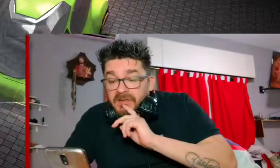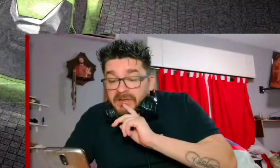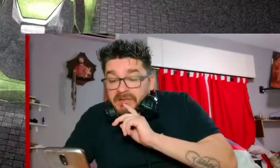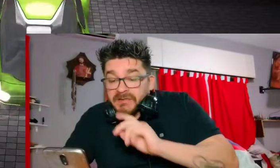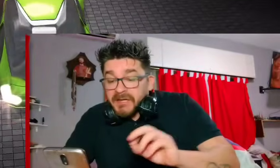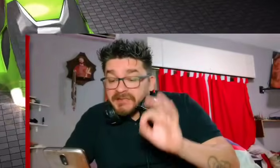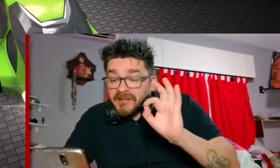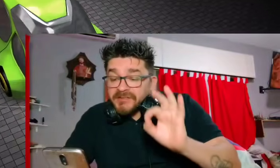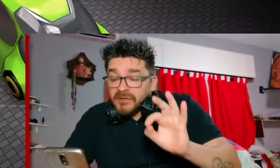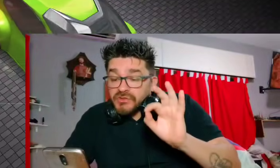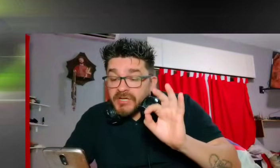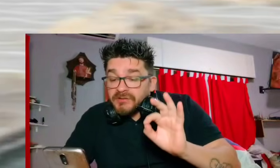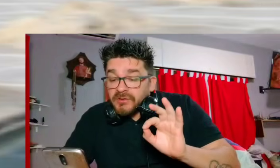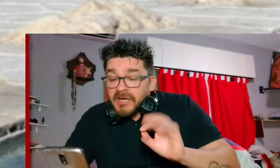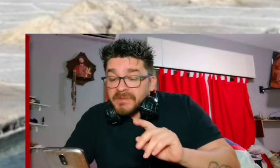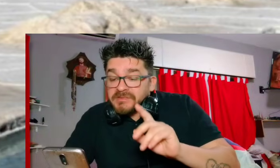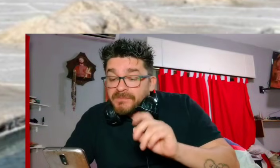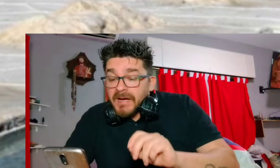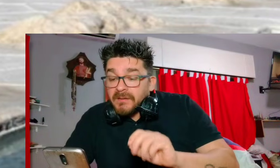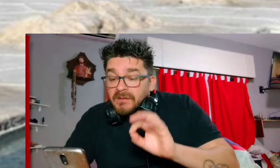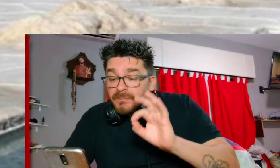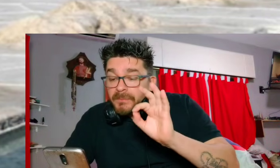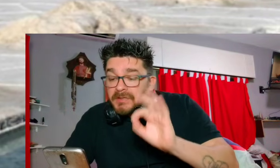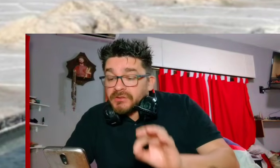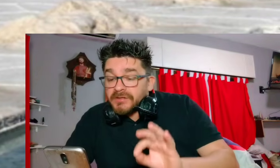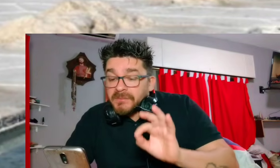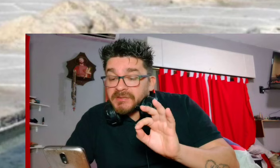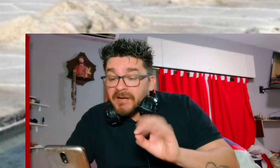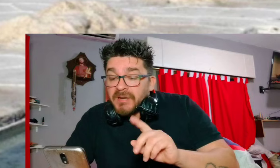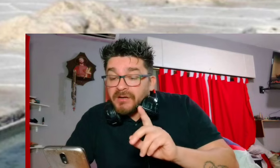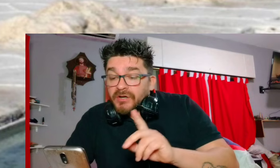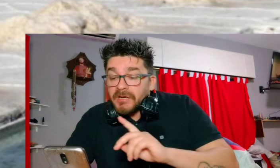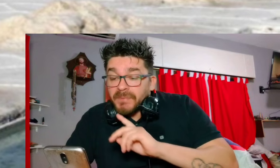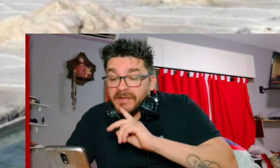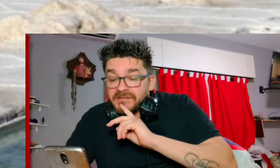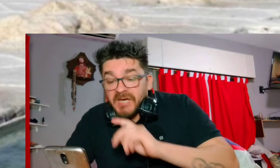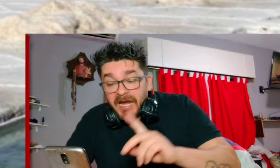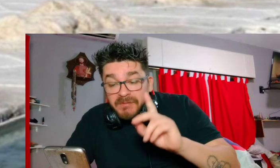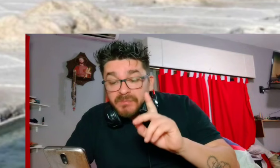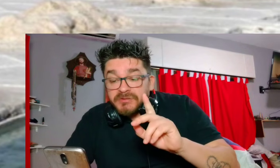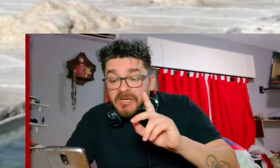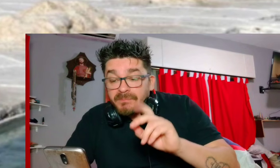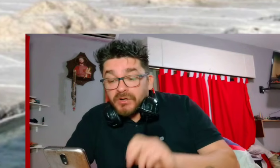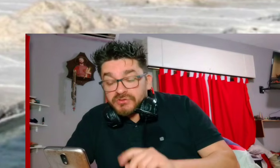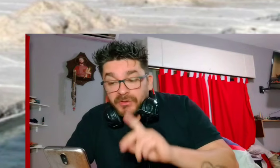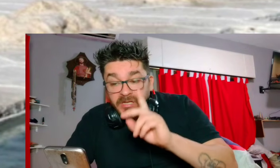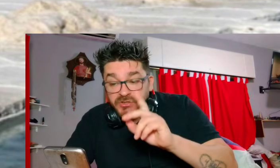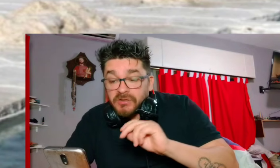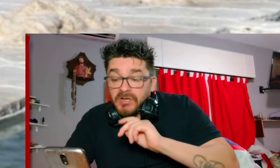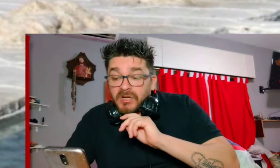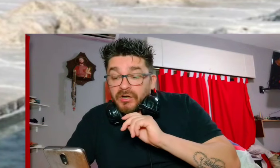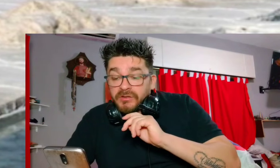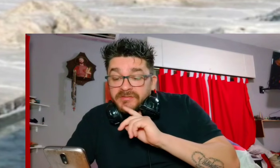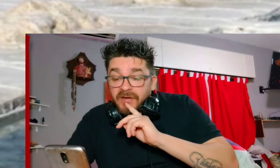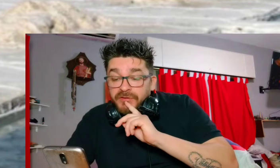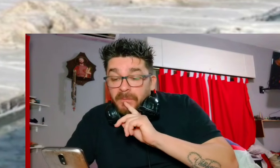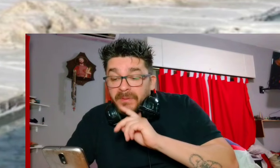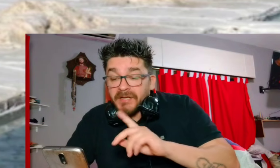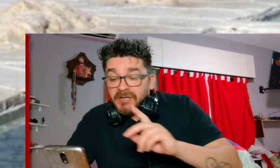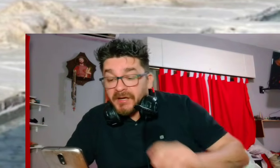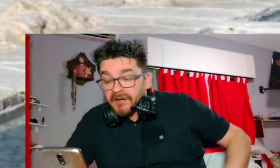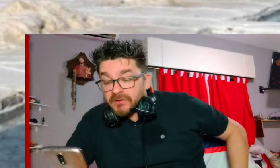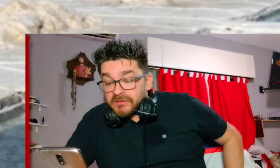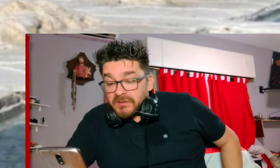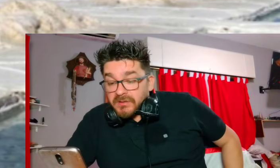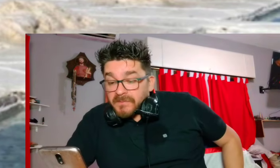yacimiento que está desarrollando el principal prospector de metal blanco en el país. Al mismo tiempo, subrayó los